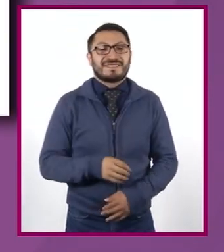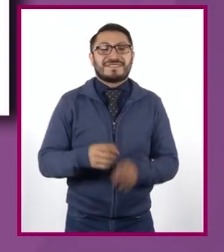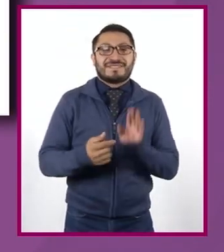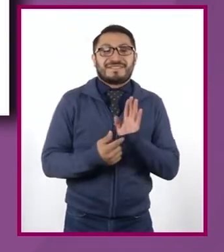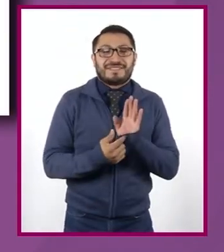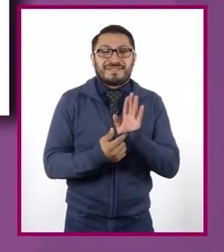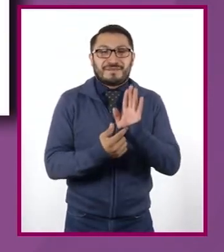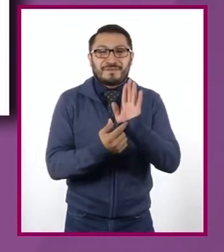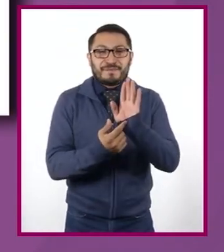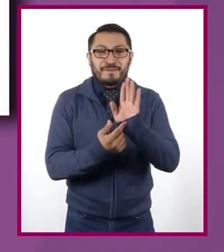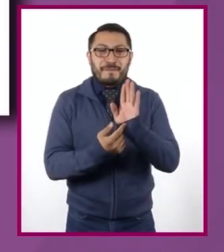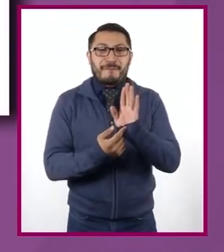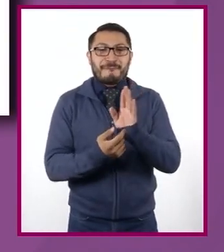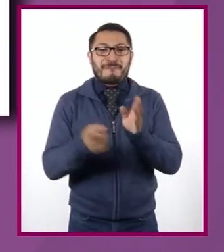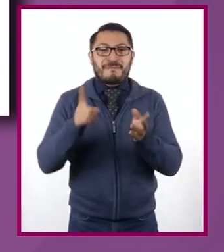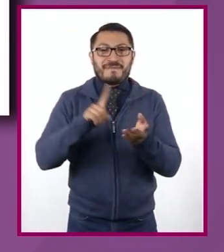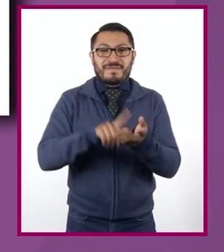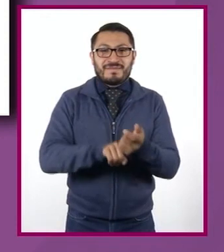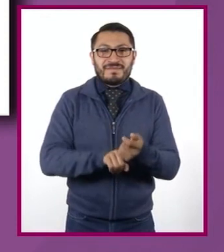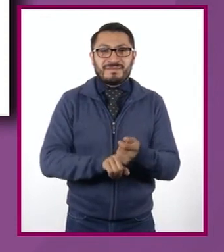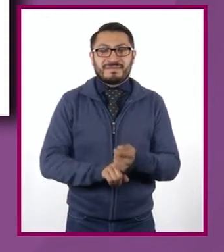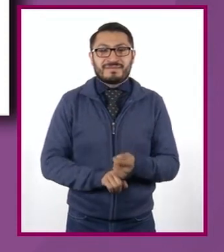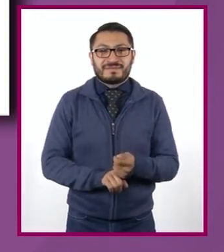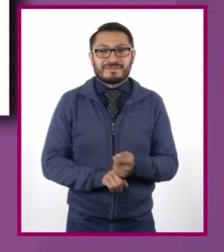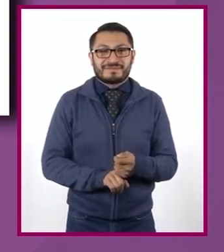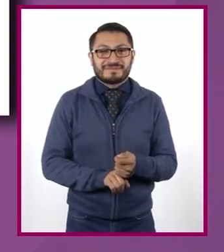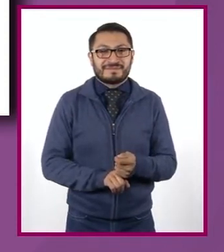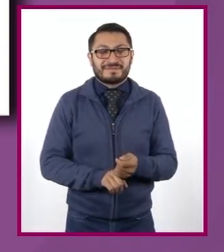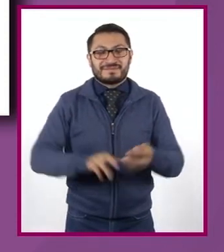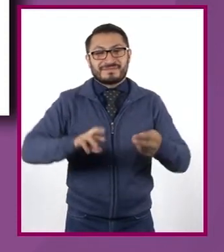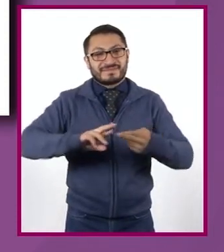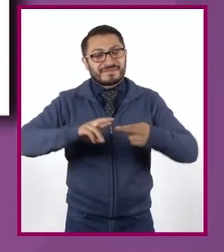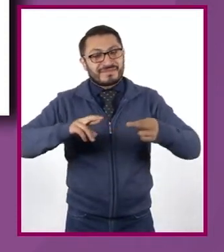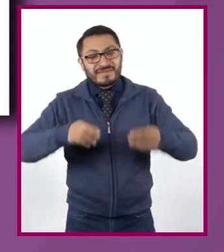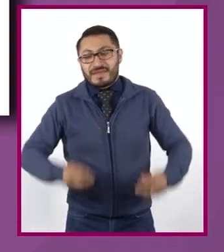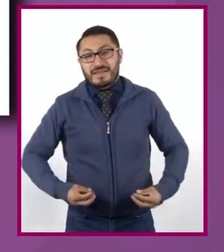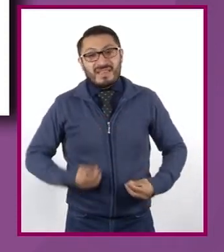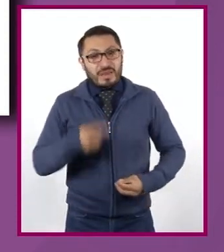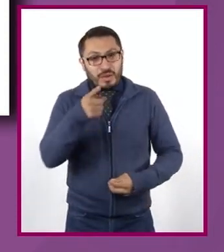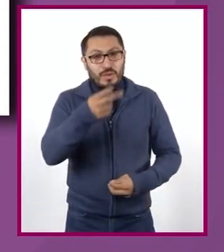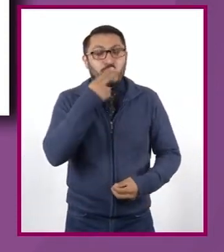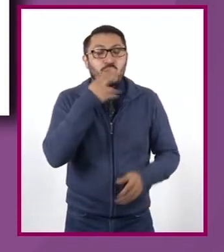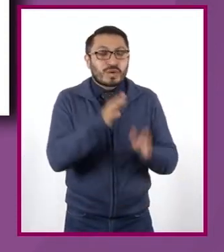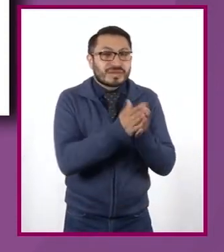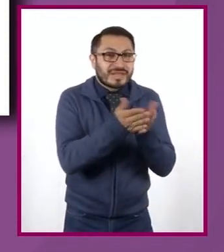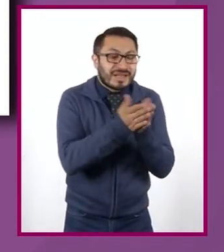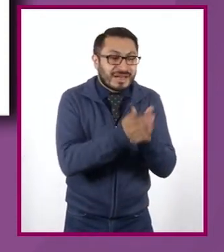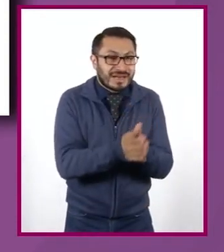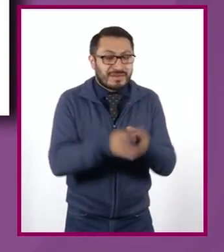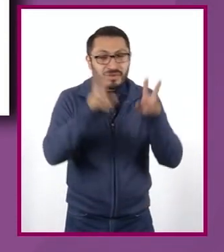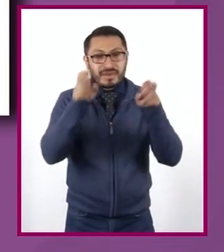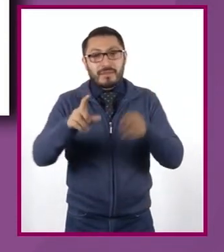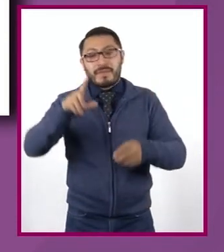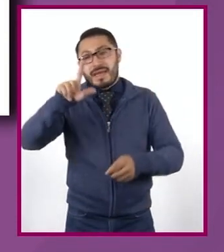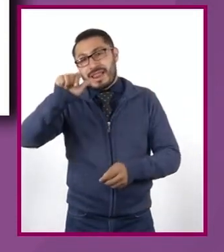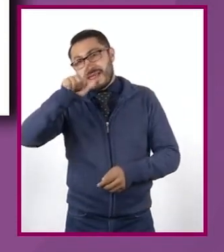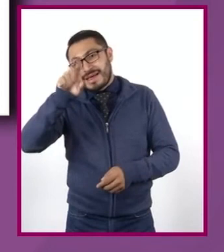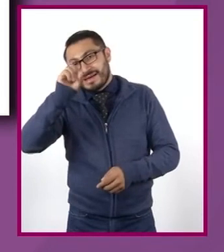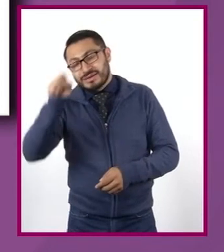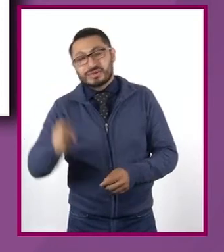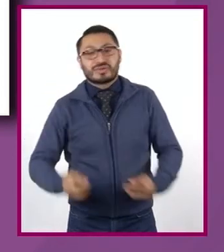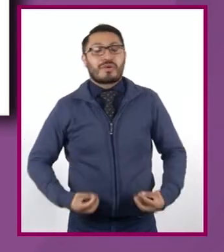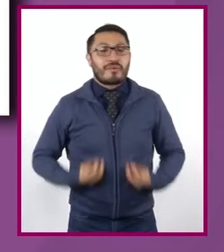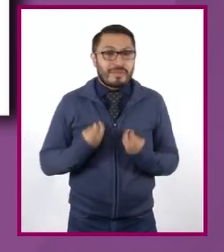como ejemplo el contenido del bloque 2, Lazos de vida, de tu libro de texto. Como saben, los biólogos dedican